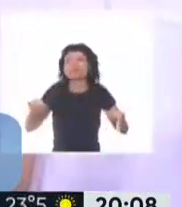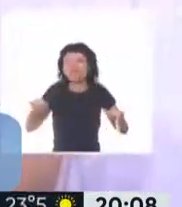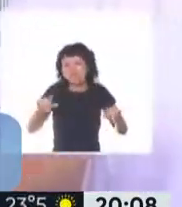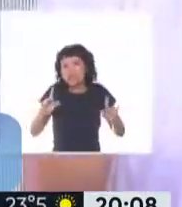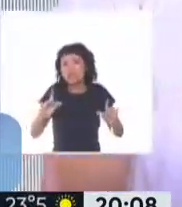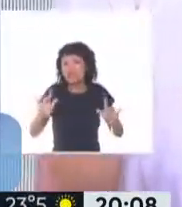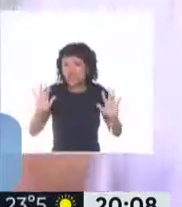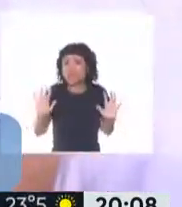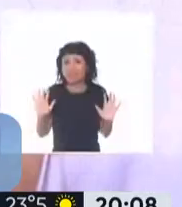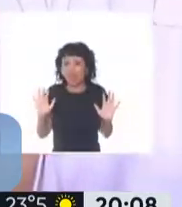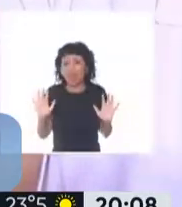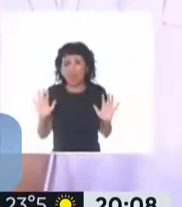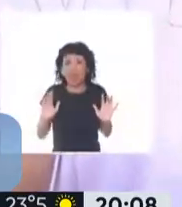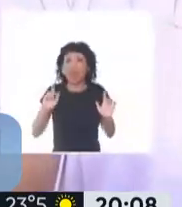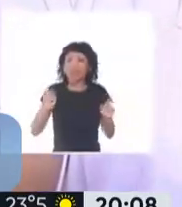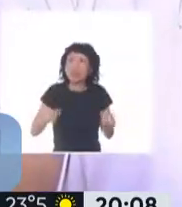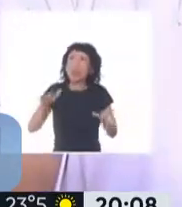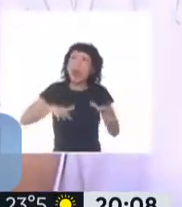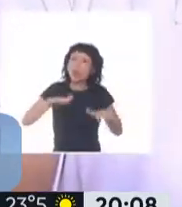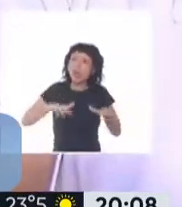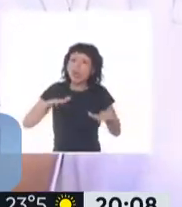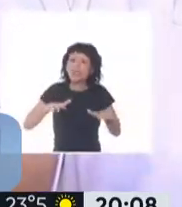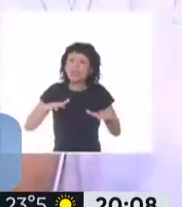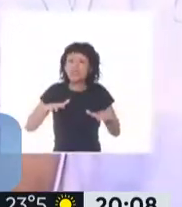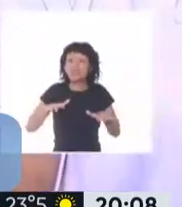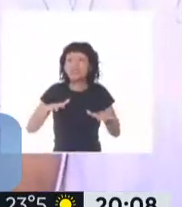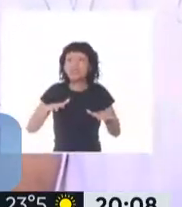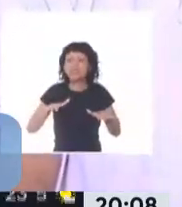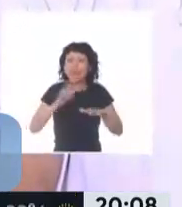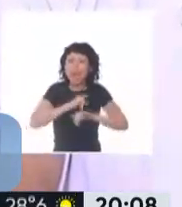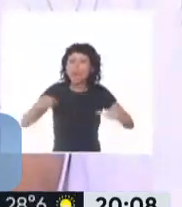algún momento inclusive tuvo tintes